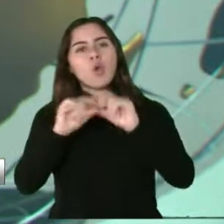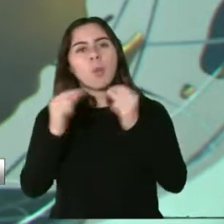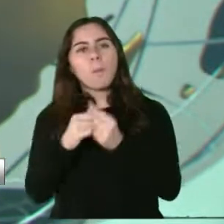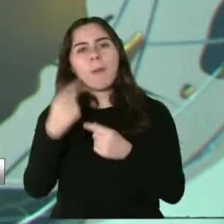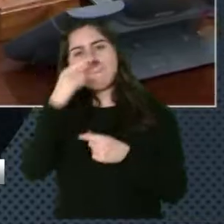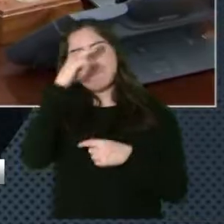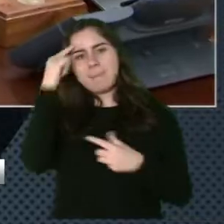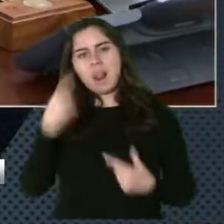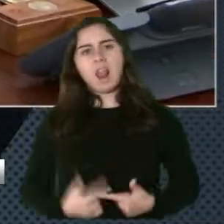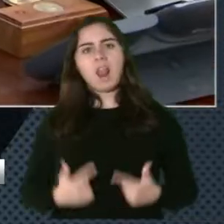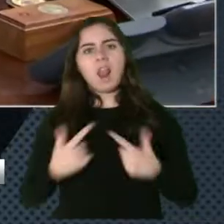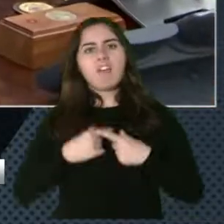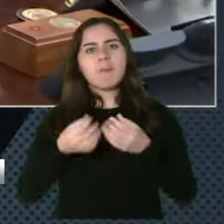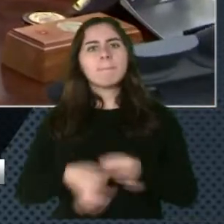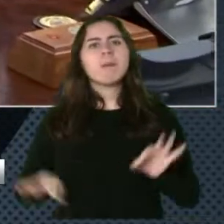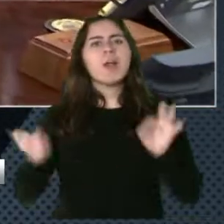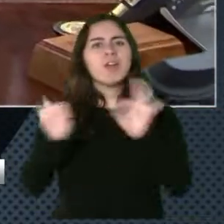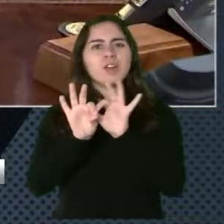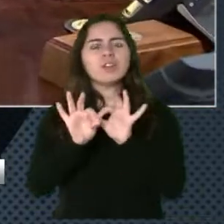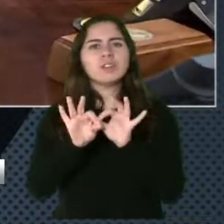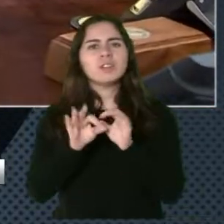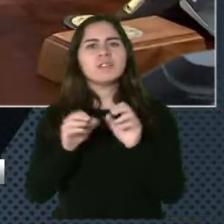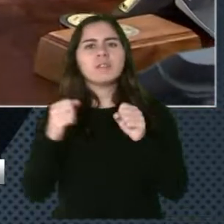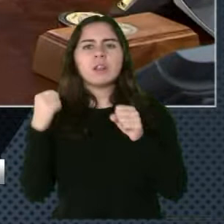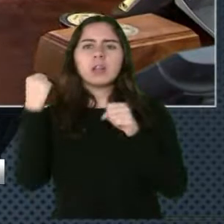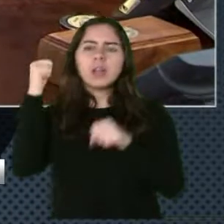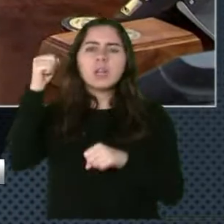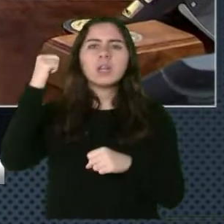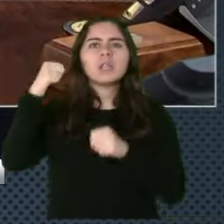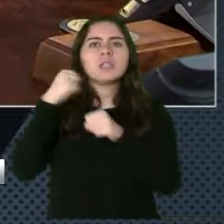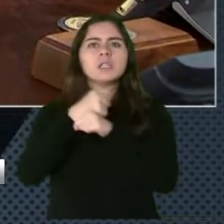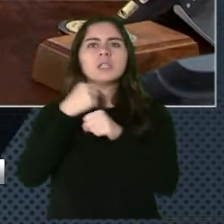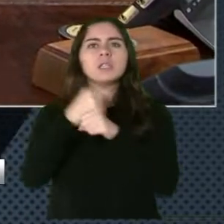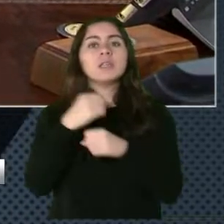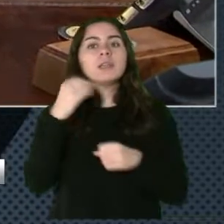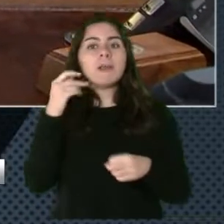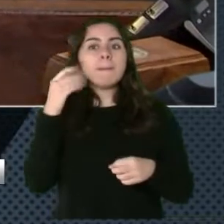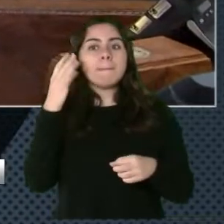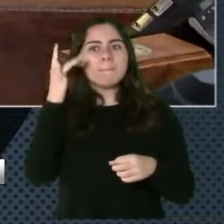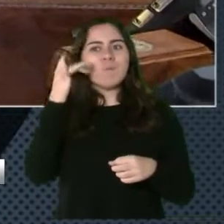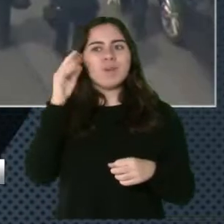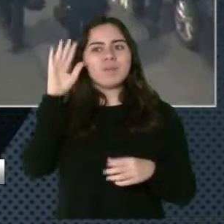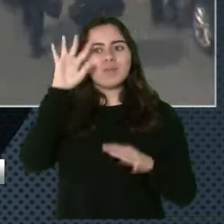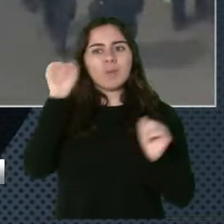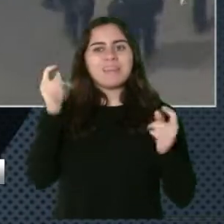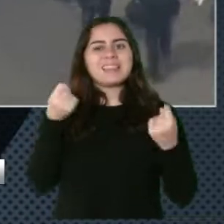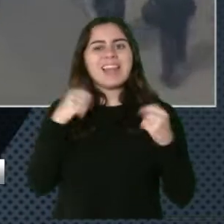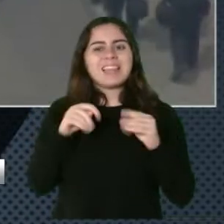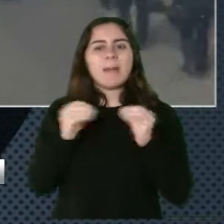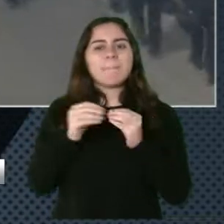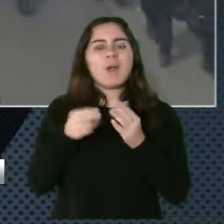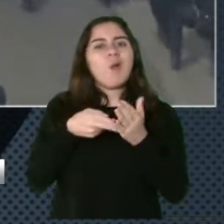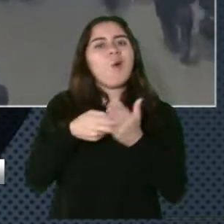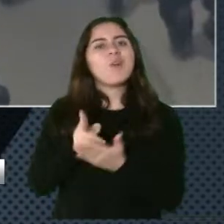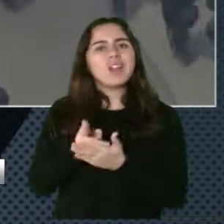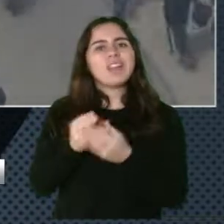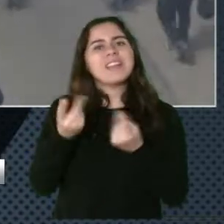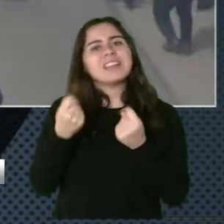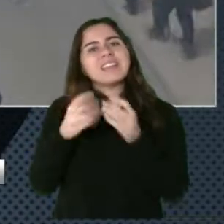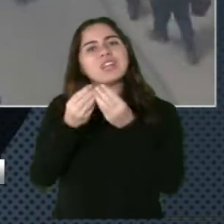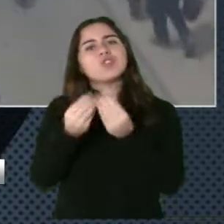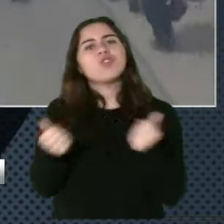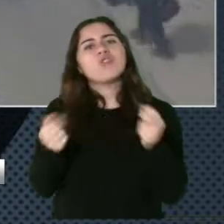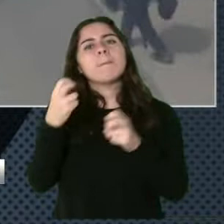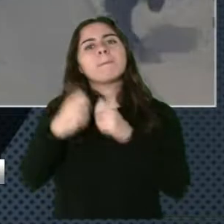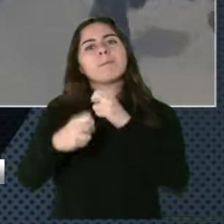están tratando de que el presidente aborde de manera honesta el problema del racismo sistemático en los Estados Unidos,